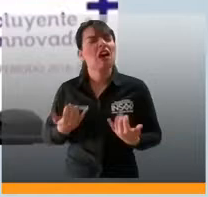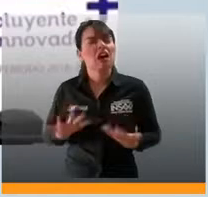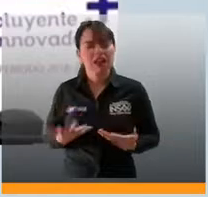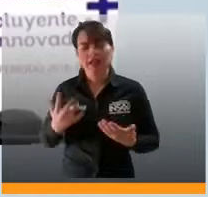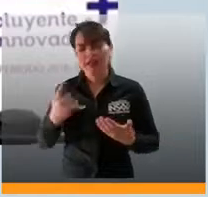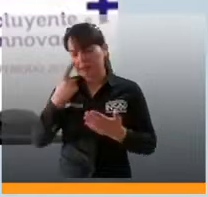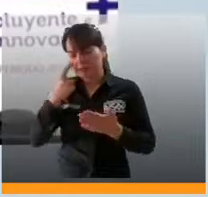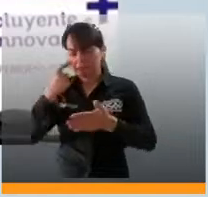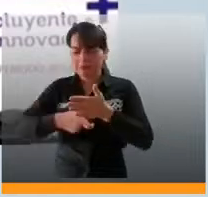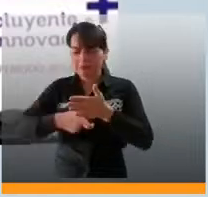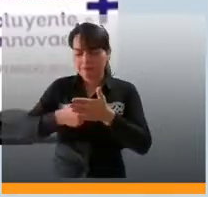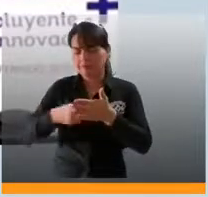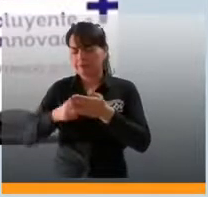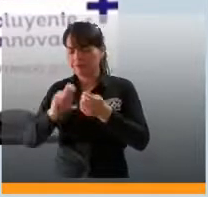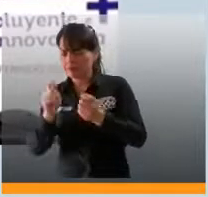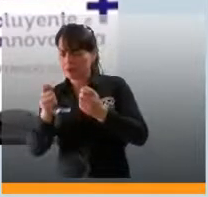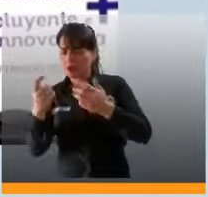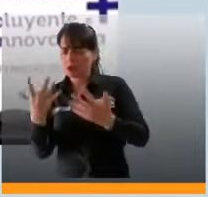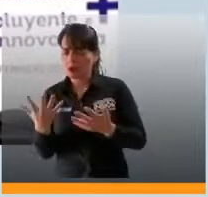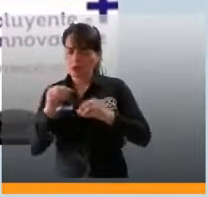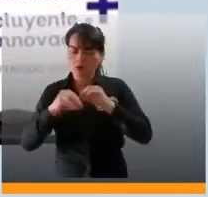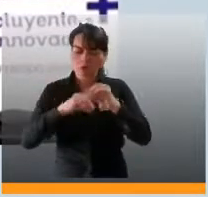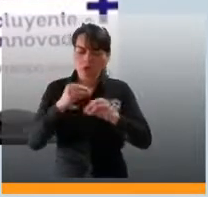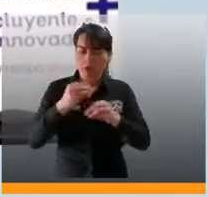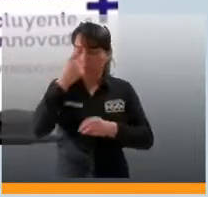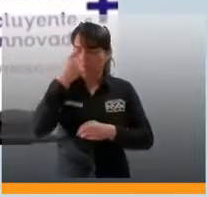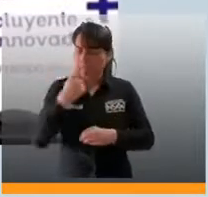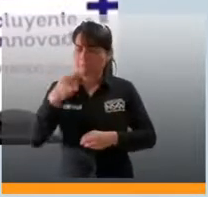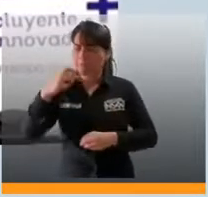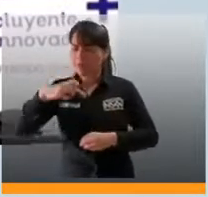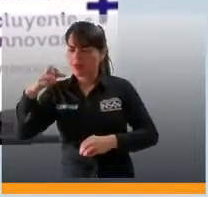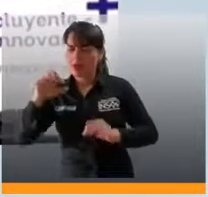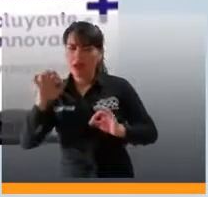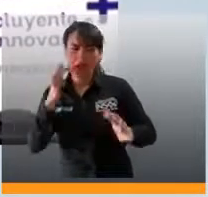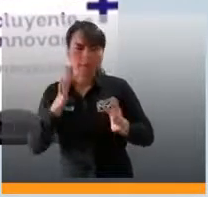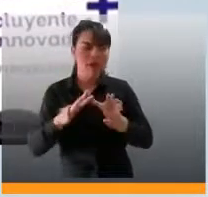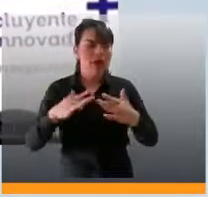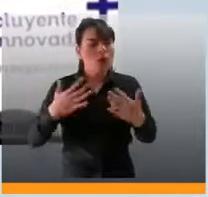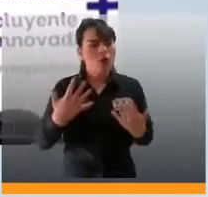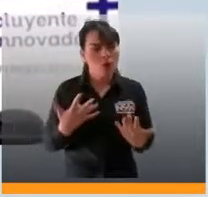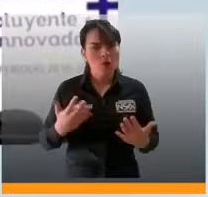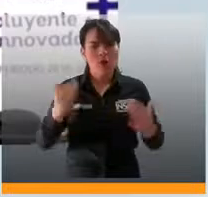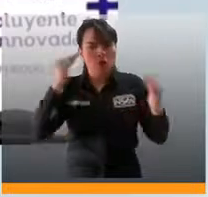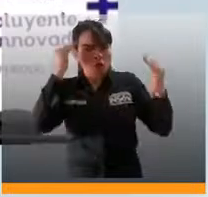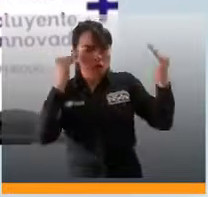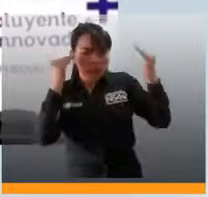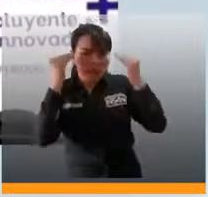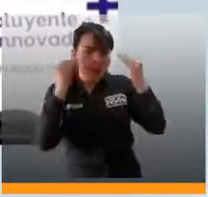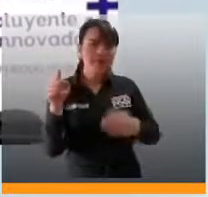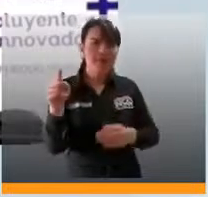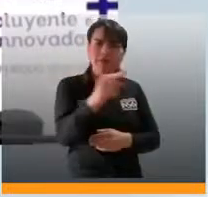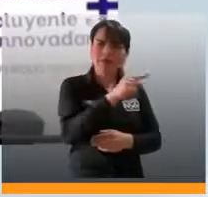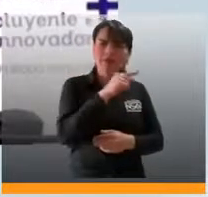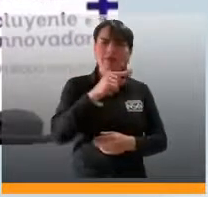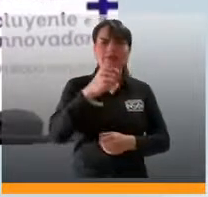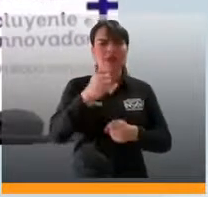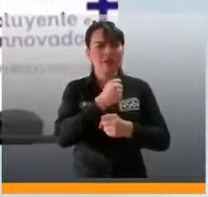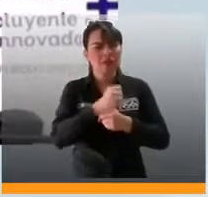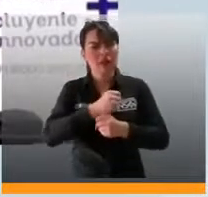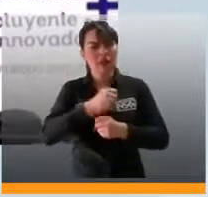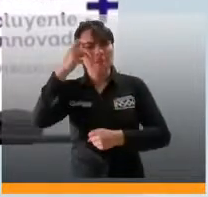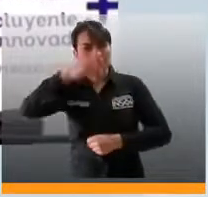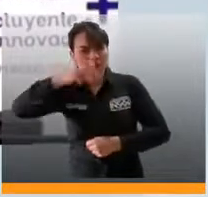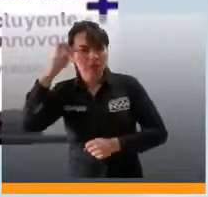microdiseños, perfil profesional, en esa discusión sobre las competencias y la relación de las competencias laborales y profesionales con el